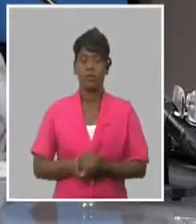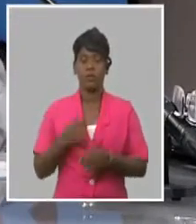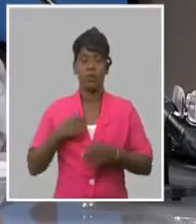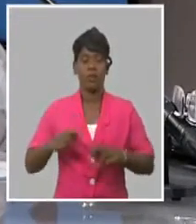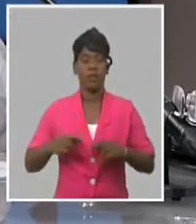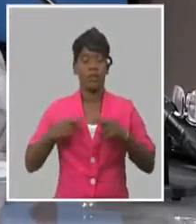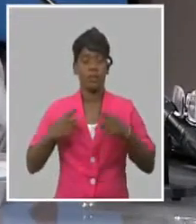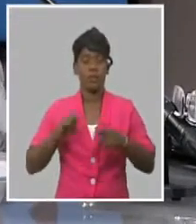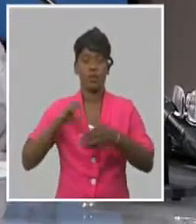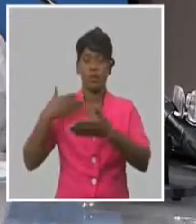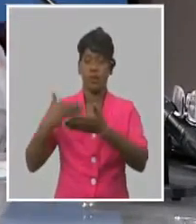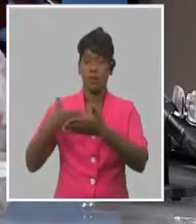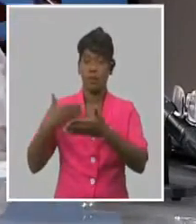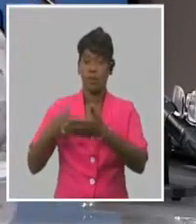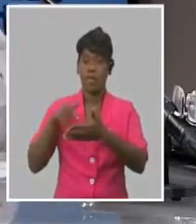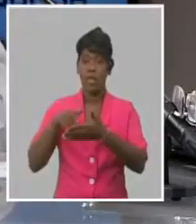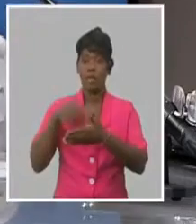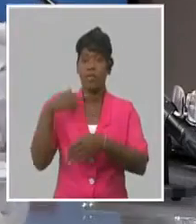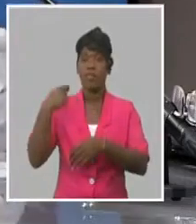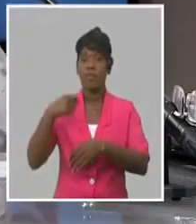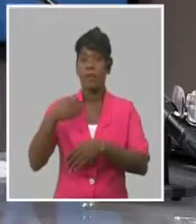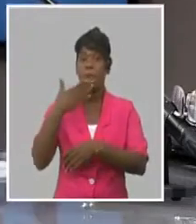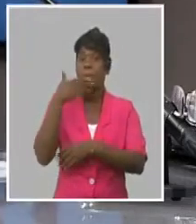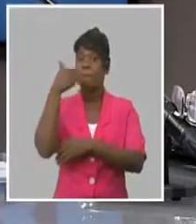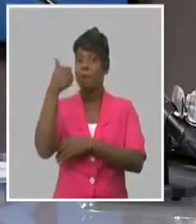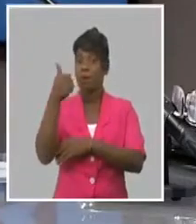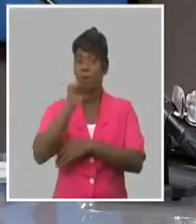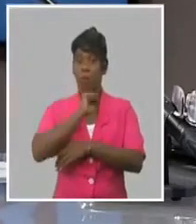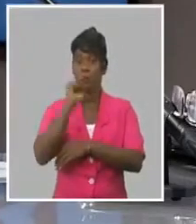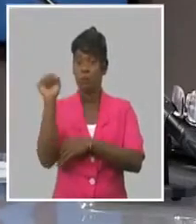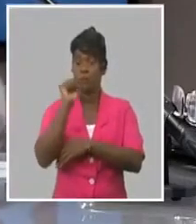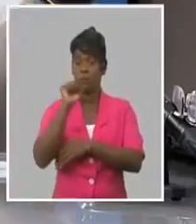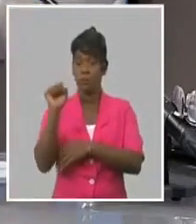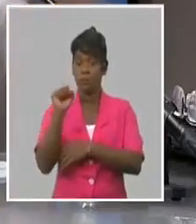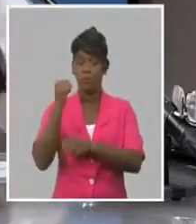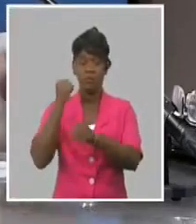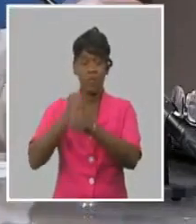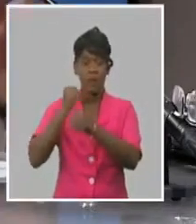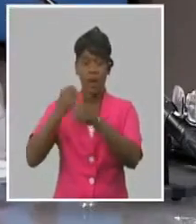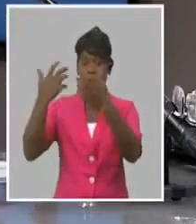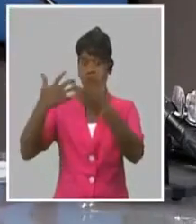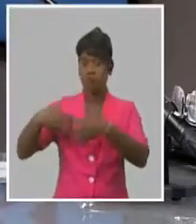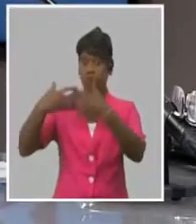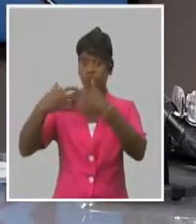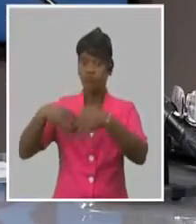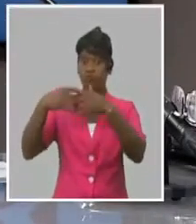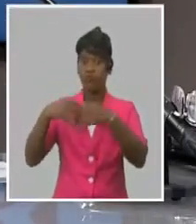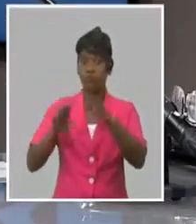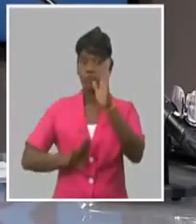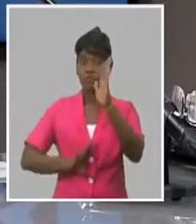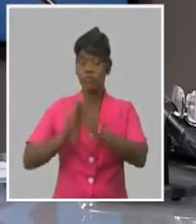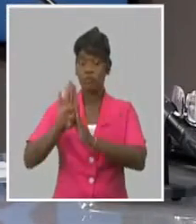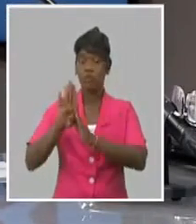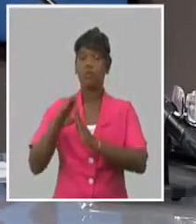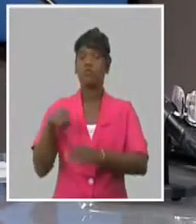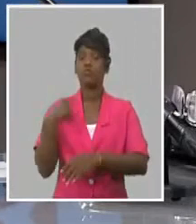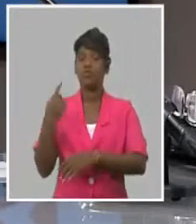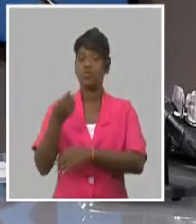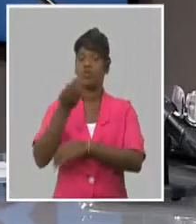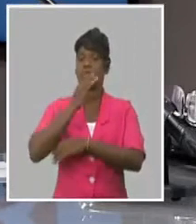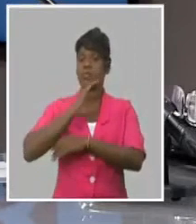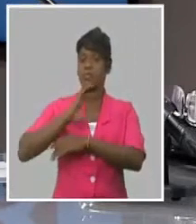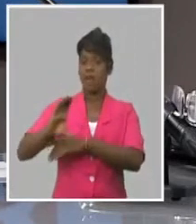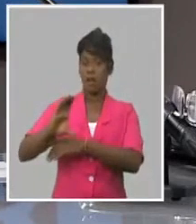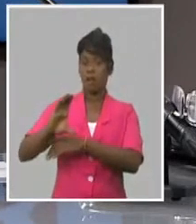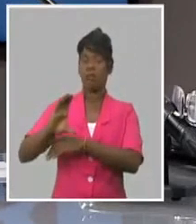empresarial tiene que salir en mejores condiciones para ser más eficiente. Que pasa por la corrección de precios relativos y